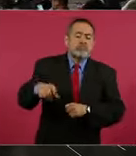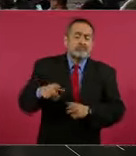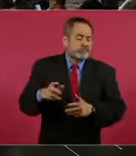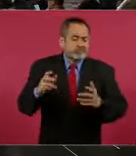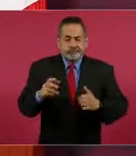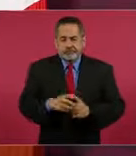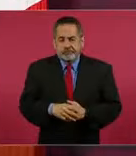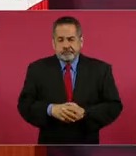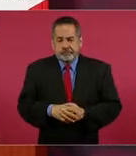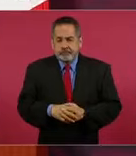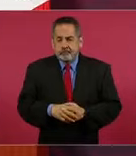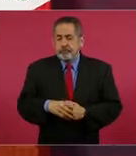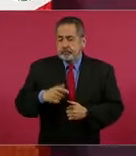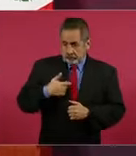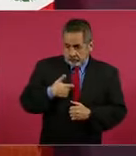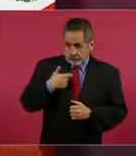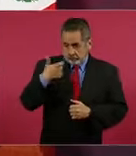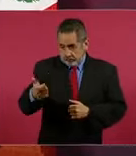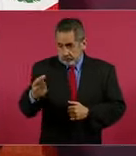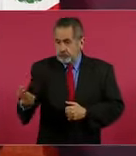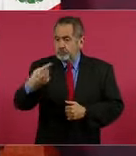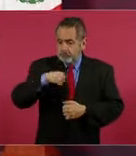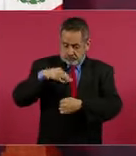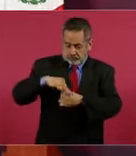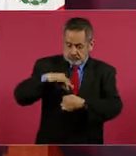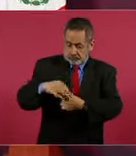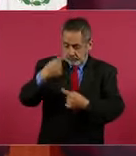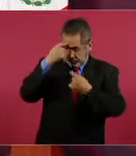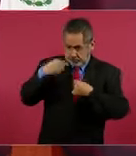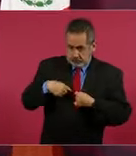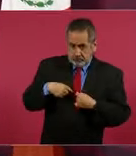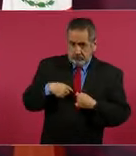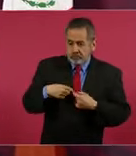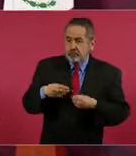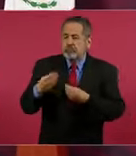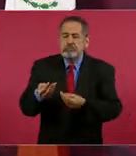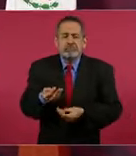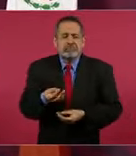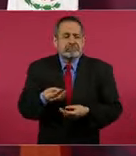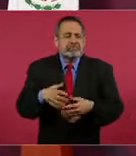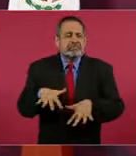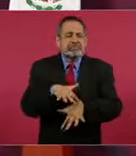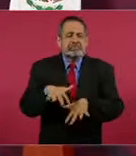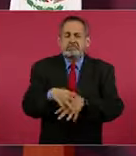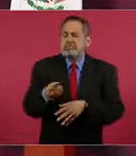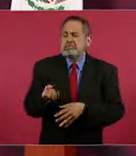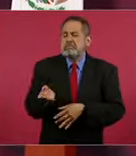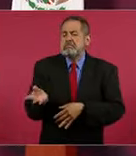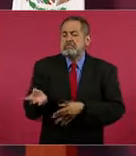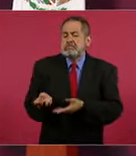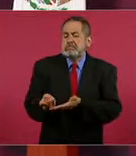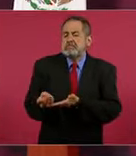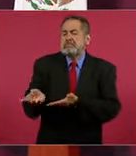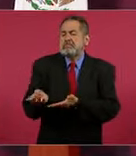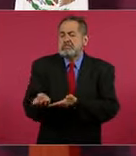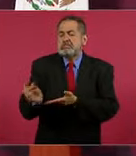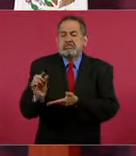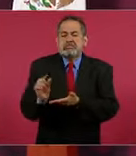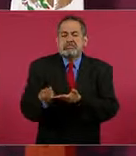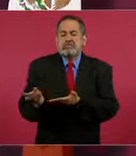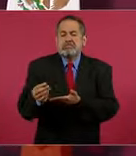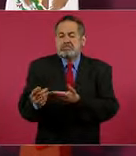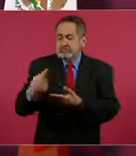La compra del voto, el tráfico con la pobreza de la gente, la entrega de migajas, de dádivas. Decían